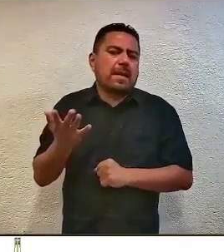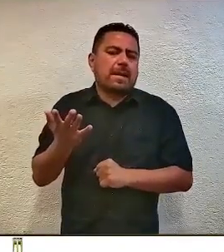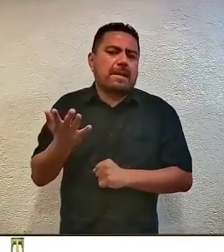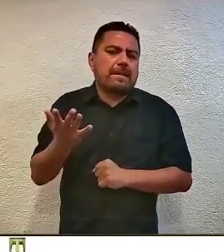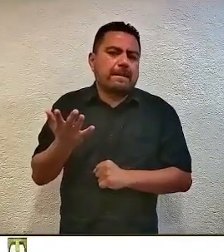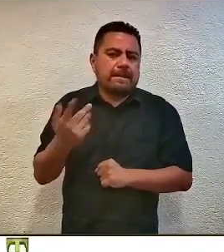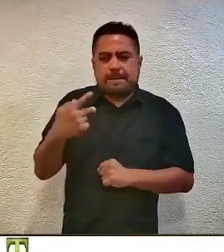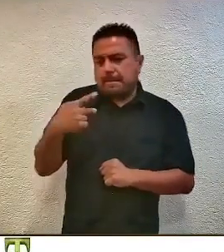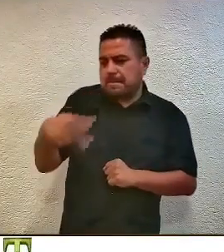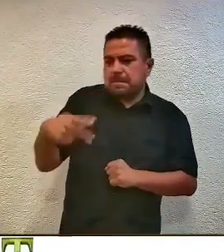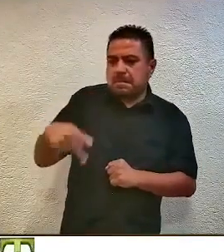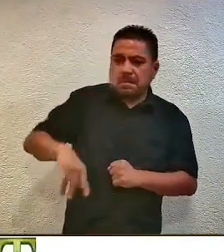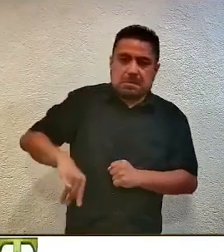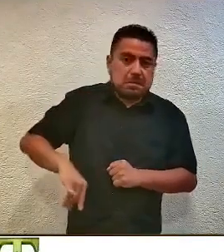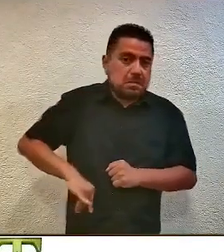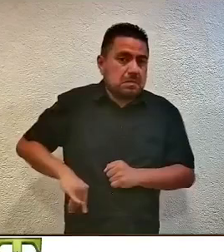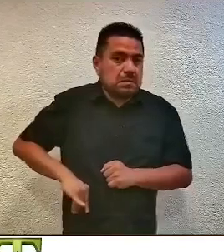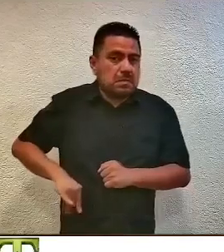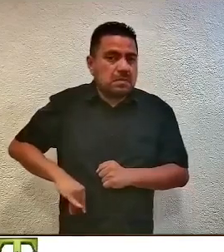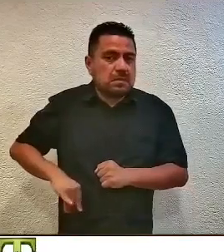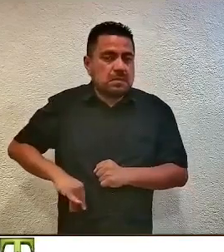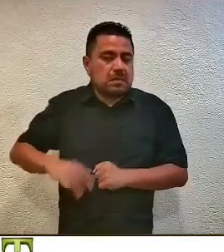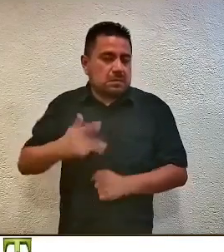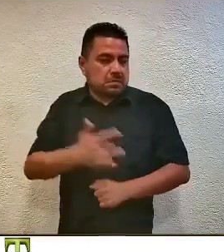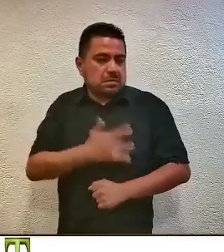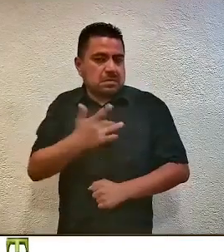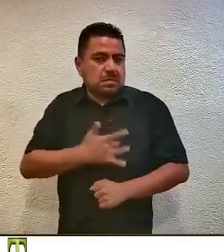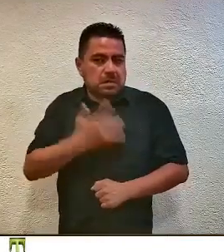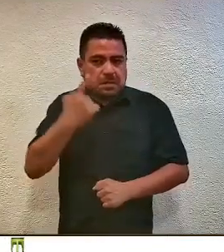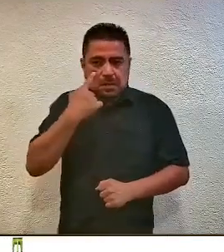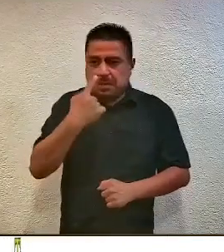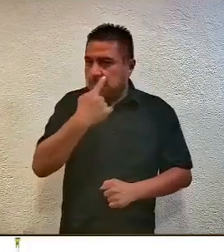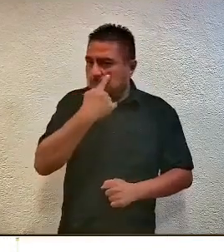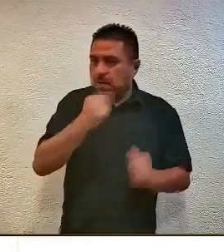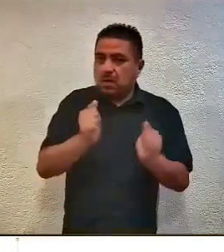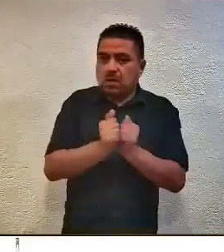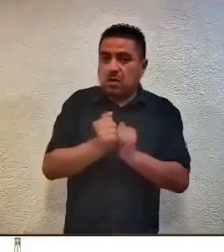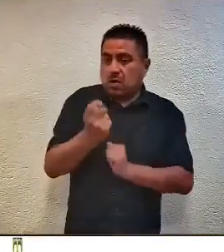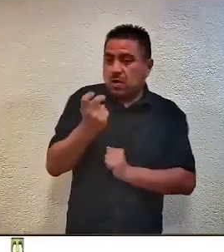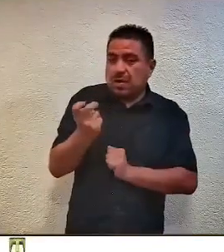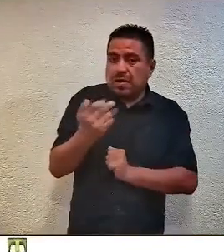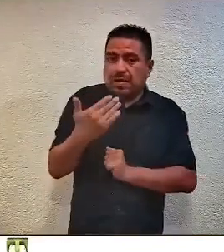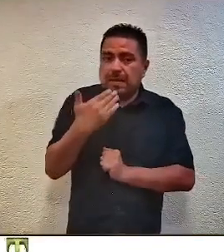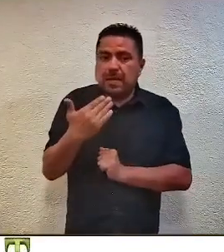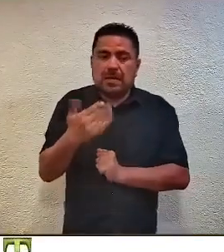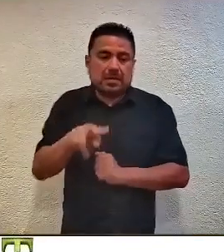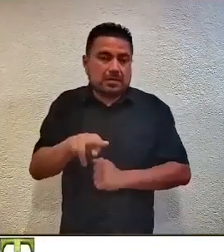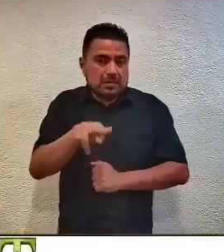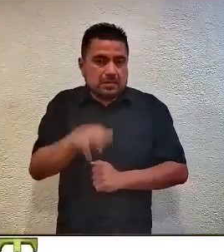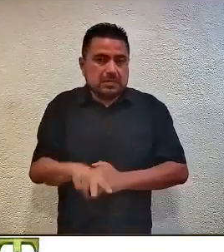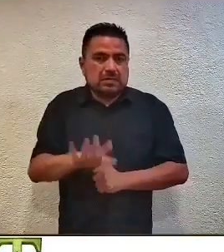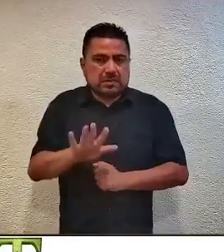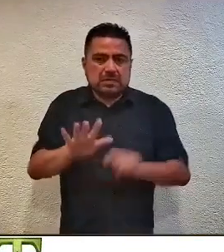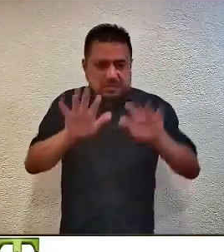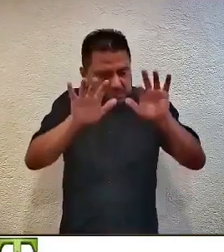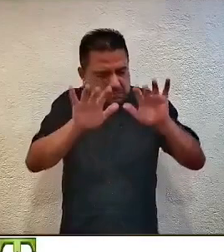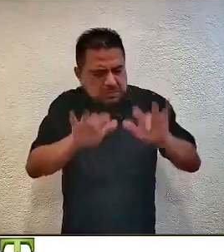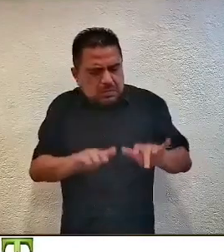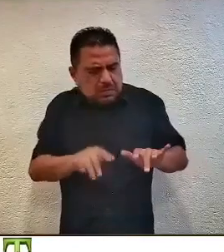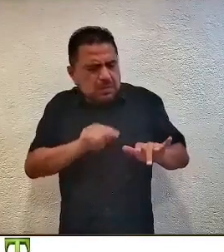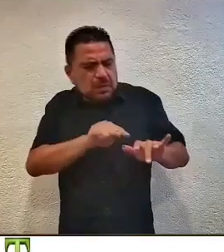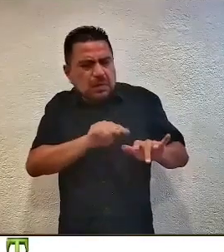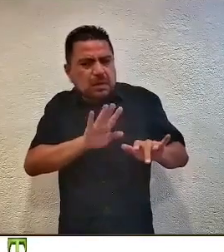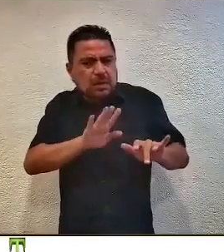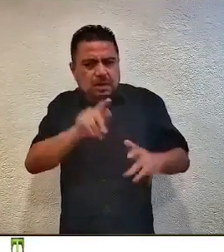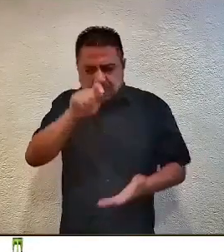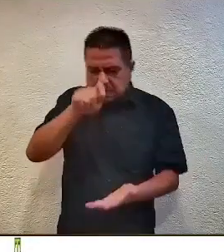a su interés conviniera. Ello porque si bien es cierto, obra escrito en